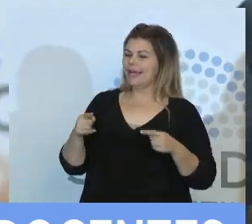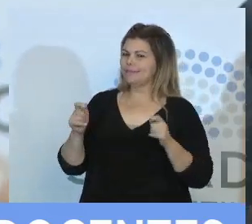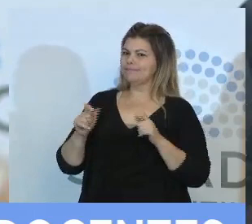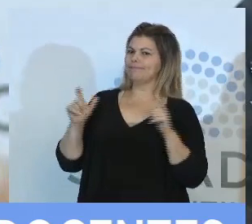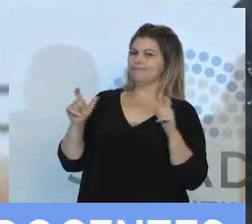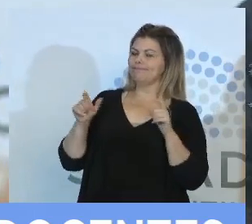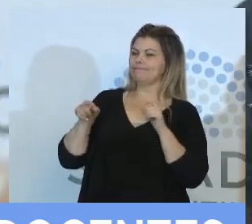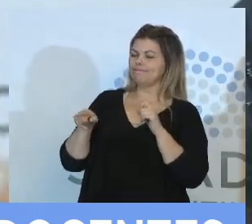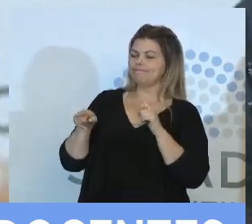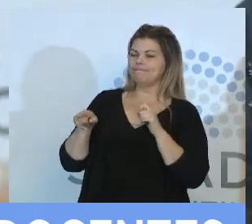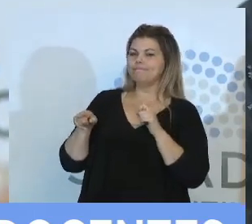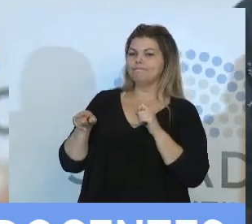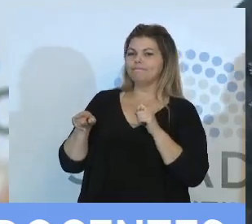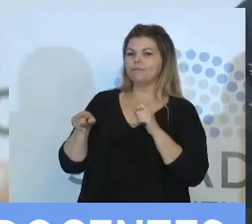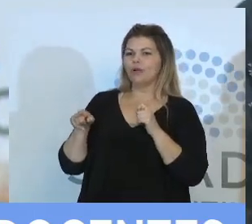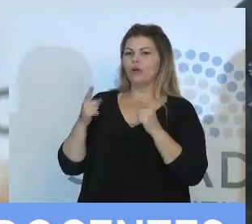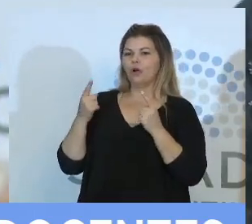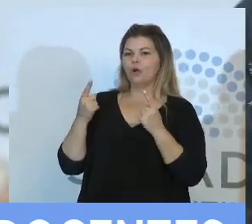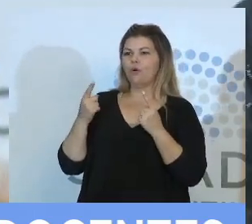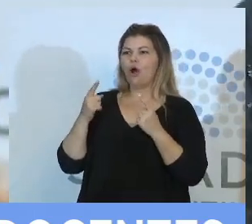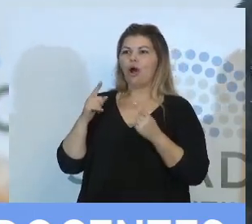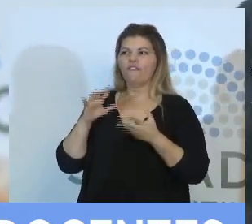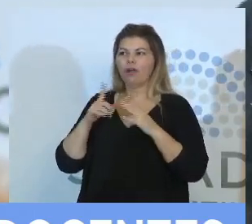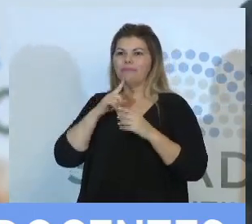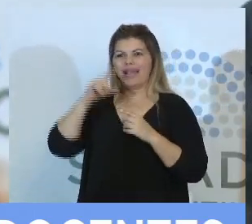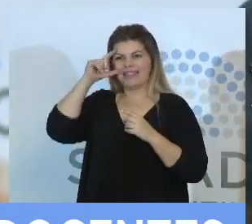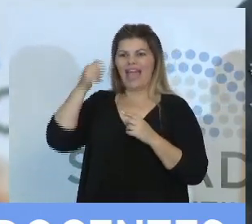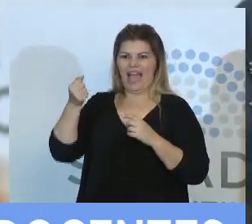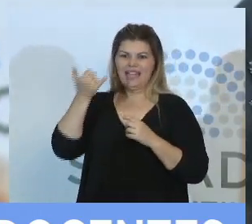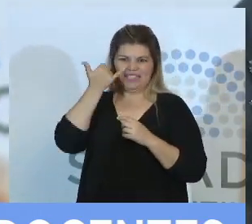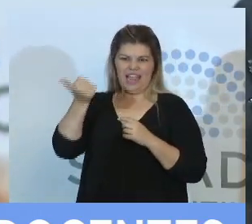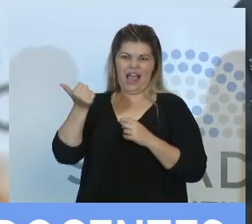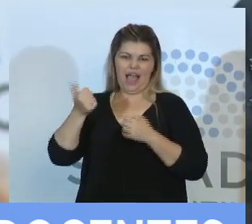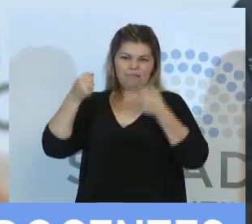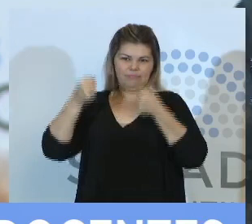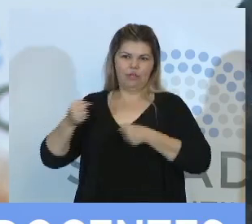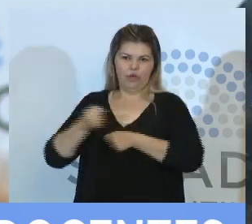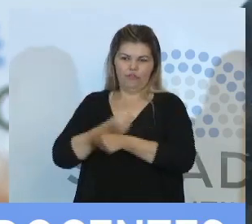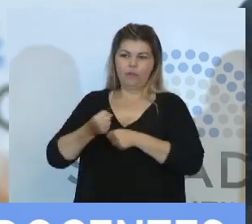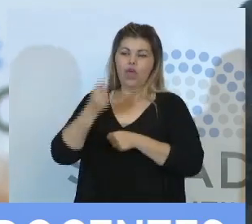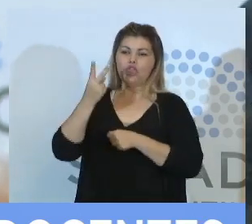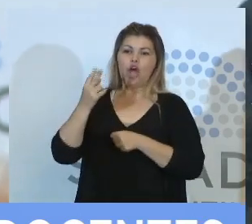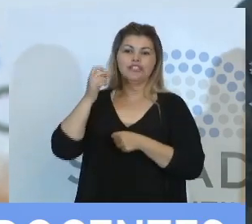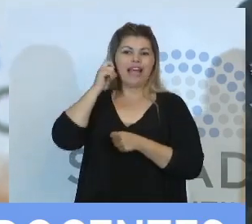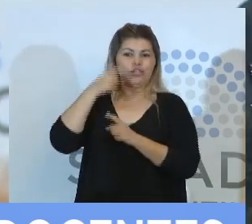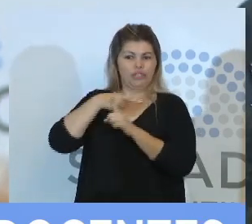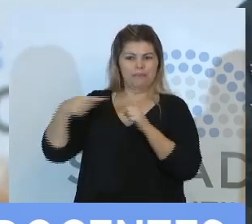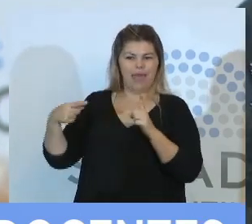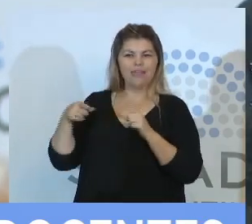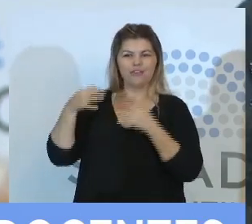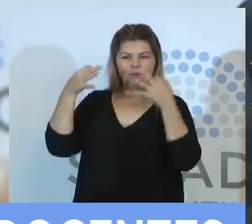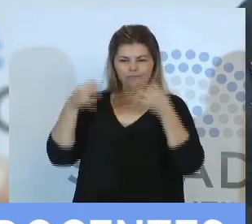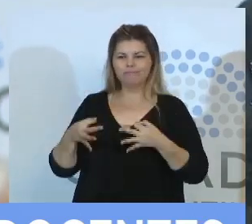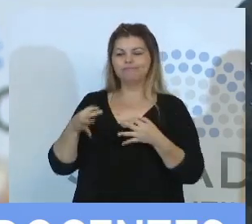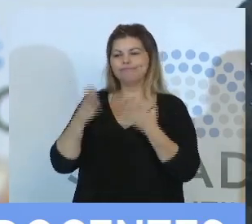Luca, características de lo que es TEA, él tiene diagnóstico de TEA. Se lo pudimos dar a los 2 años y medio, después de